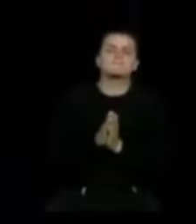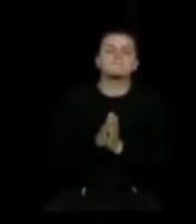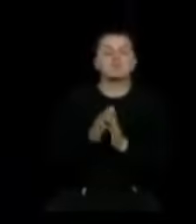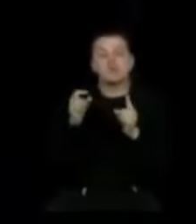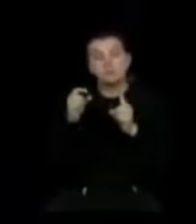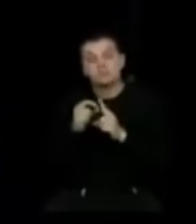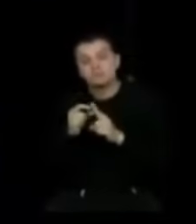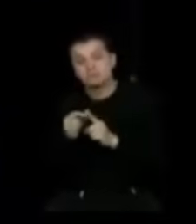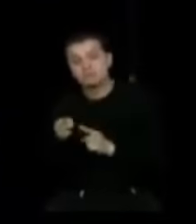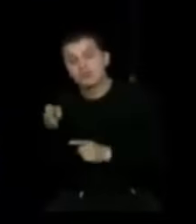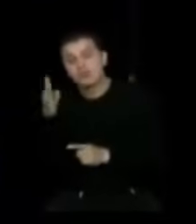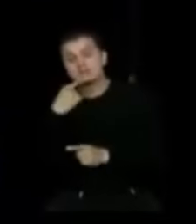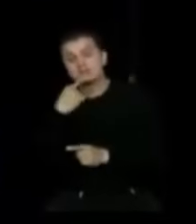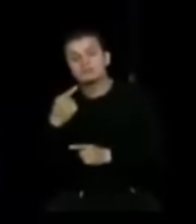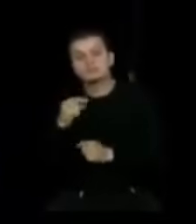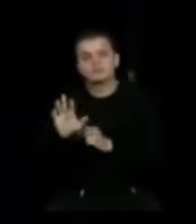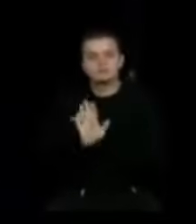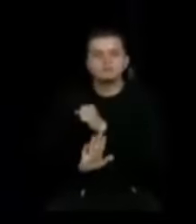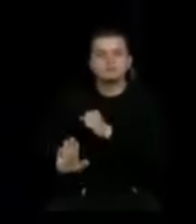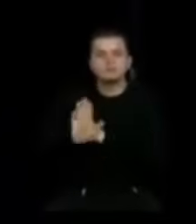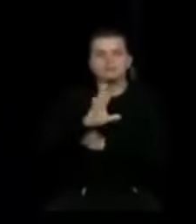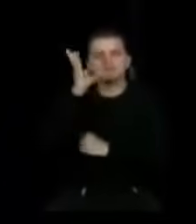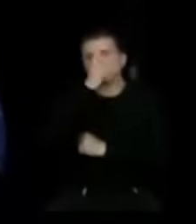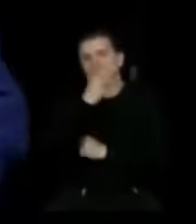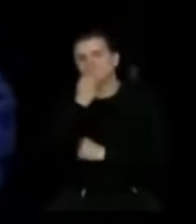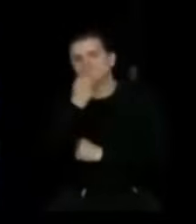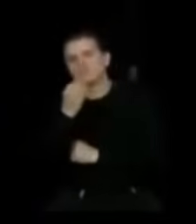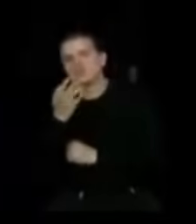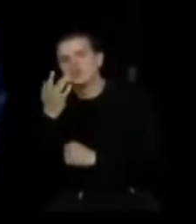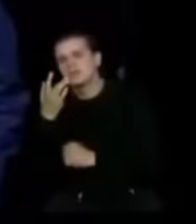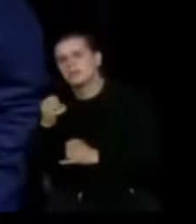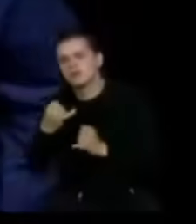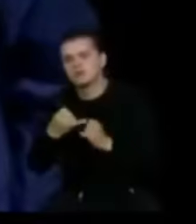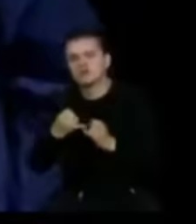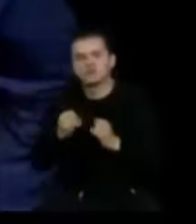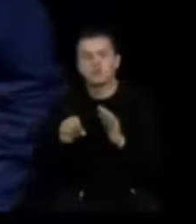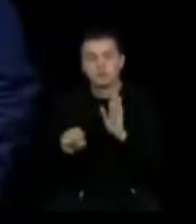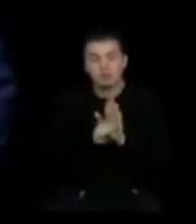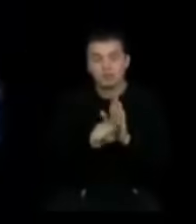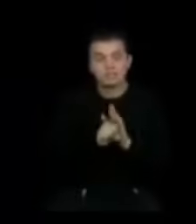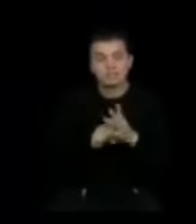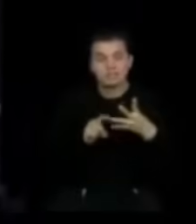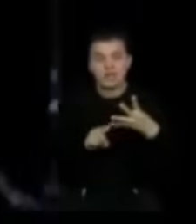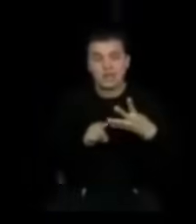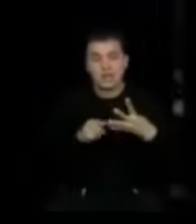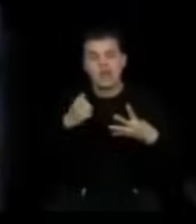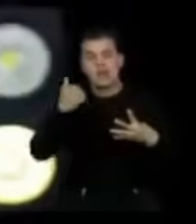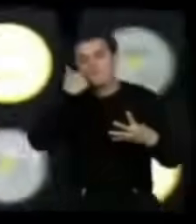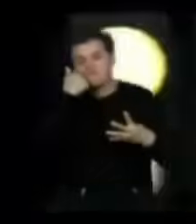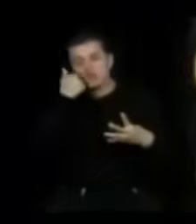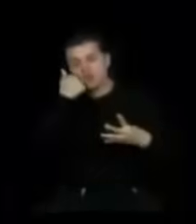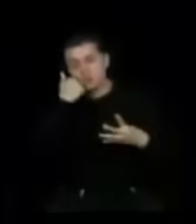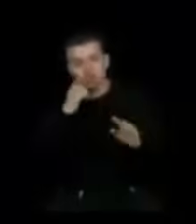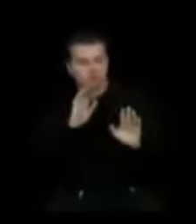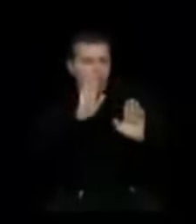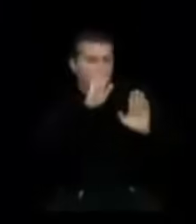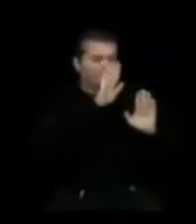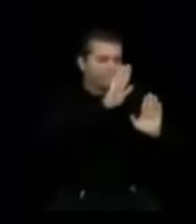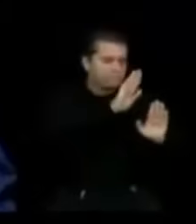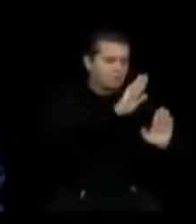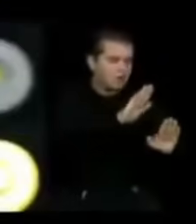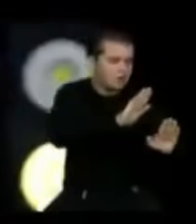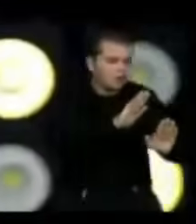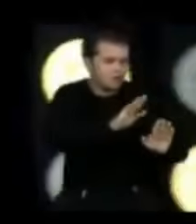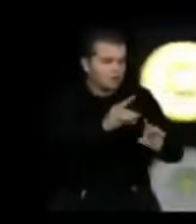La palabra de Dios dice también que hay una protección divina sobre ti. Y por último, la señal dice que sobre los enfermos pondrán tus manos y